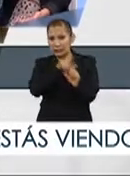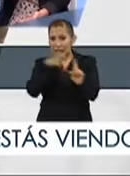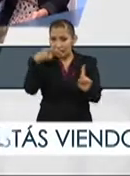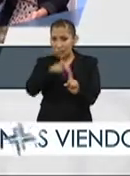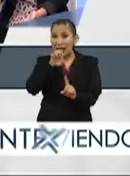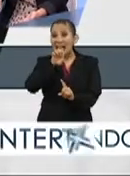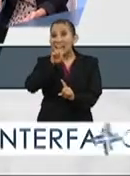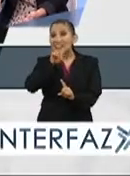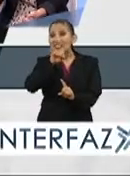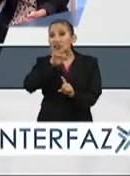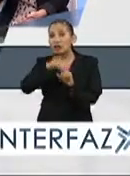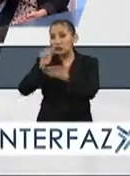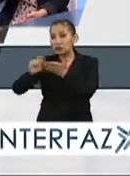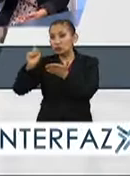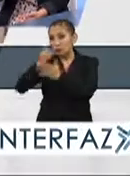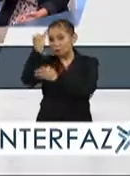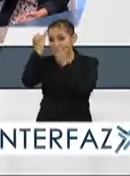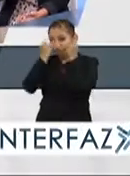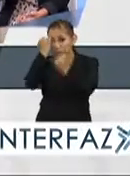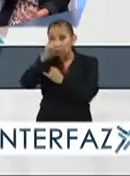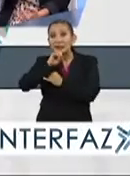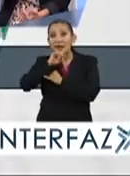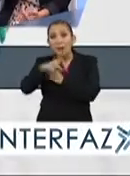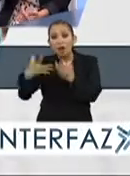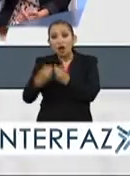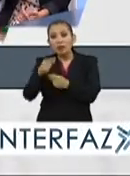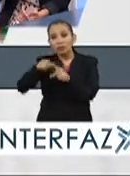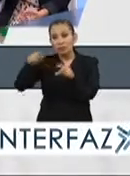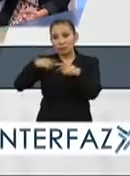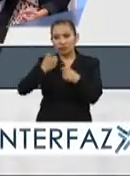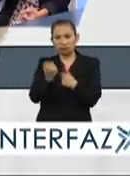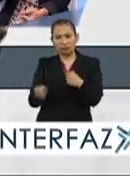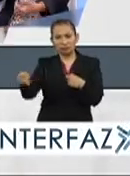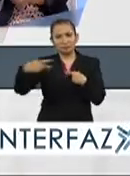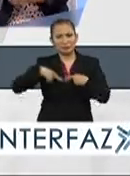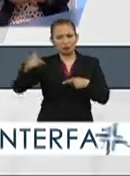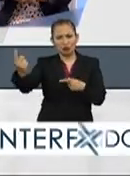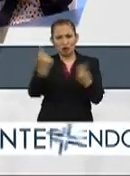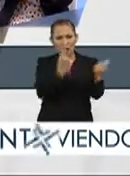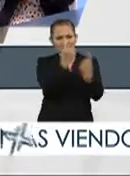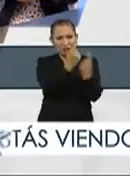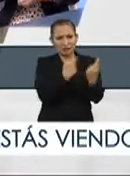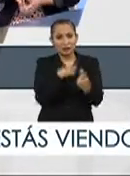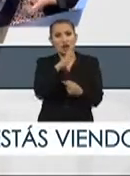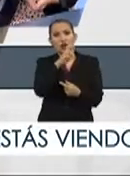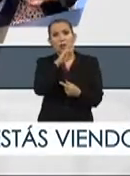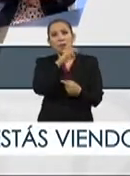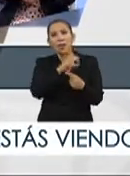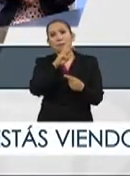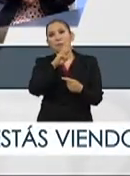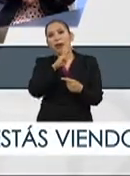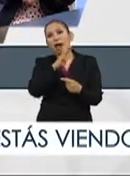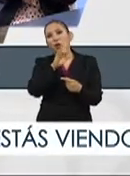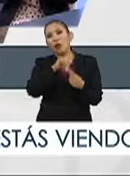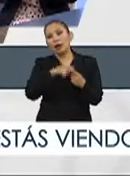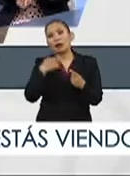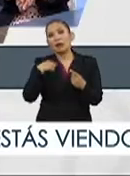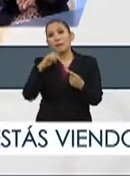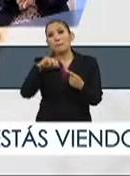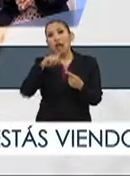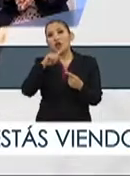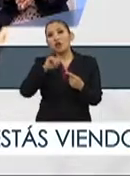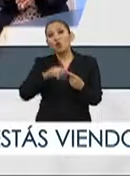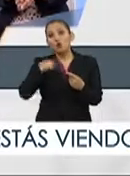edición, sobre escritura creativa, y además con varios invitados internacionales, como va a estar Robin Benway, va a estar Marcus Satua, que es un